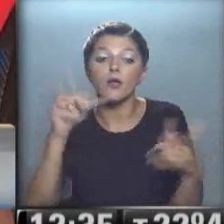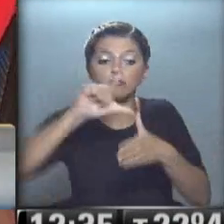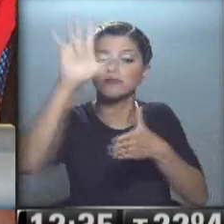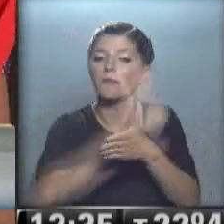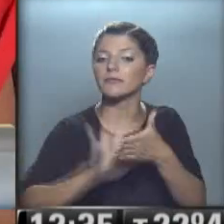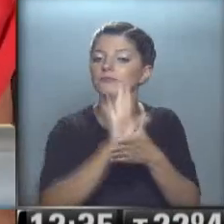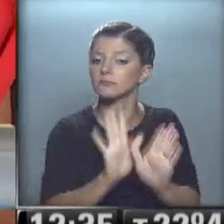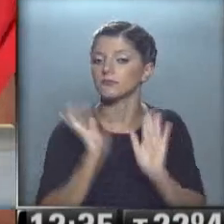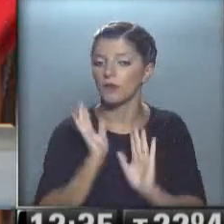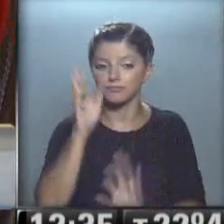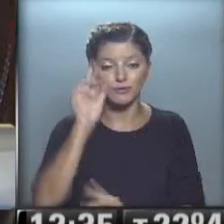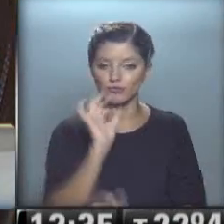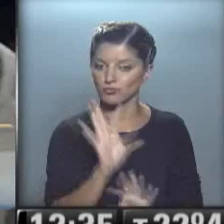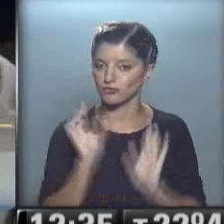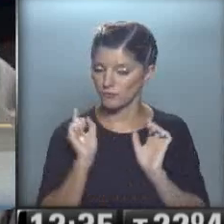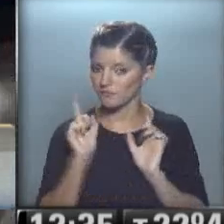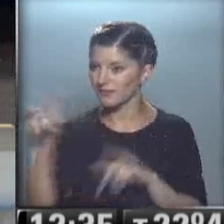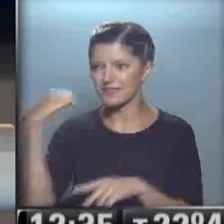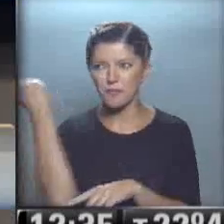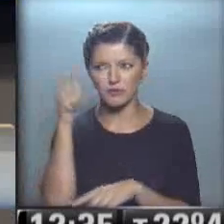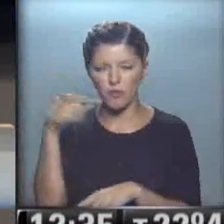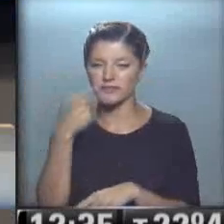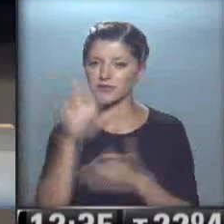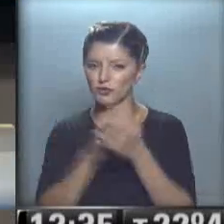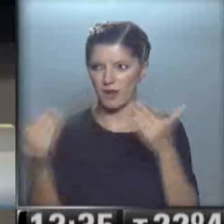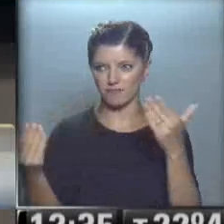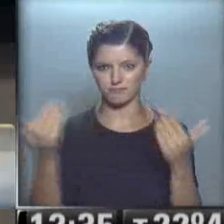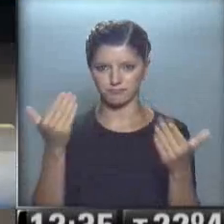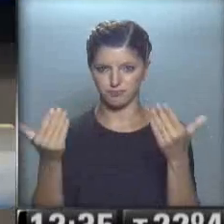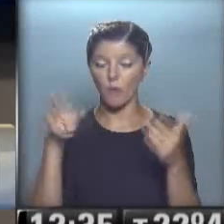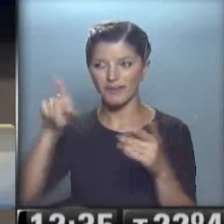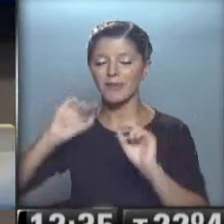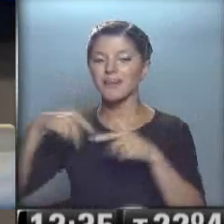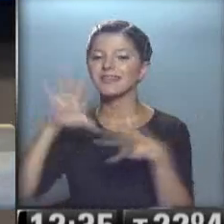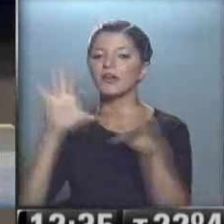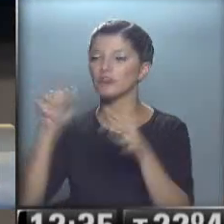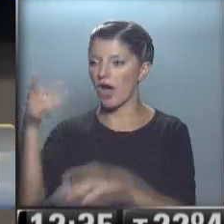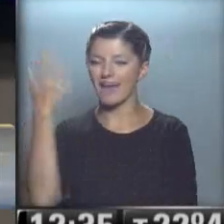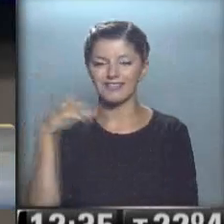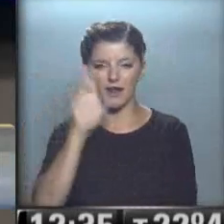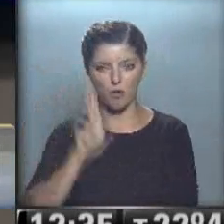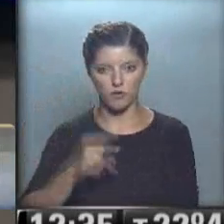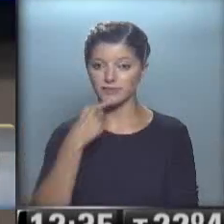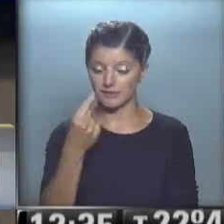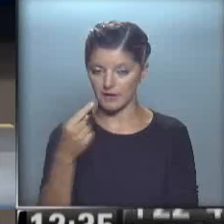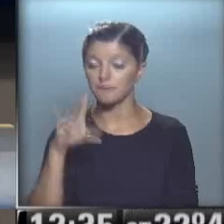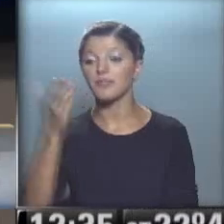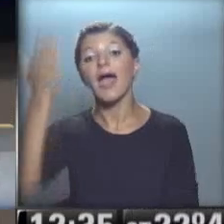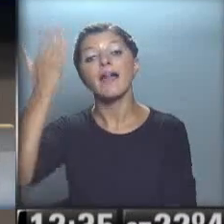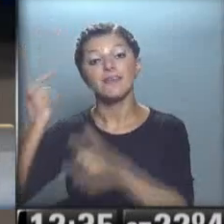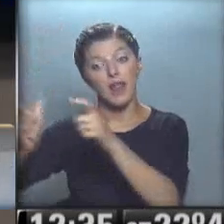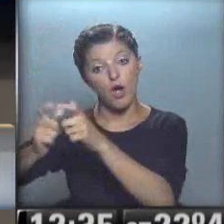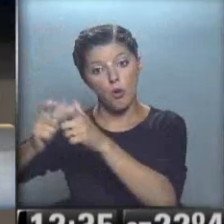de América Latina Entonces es interesante lo que decís de la horizontalidad de Telma porque tiene que ver también con lo que decía Raúl las cumbres americanas manejadas